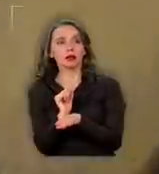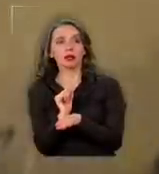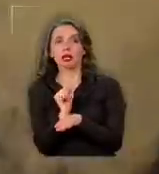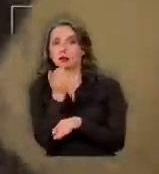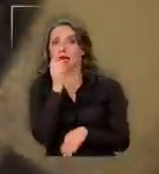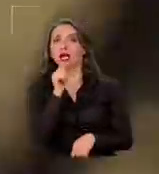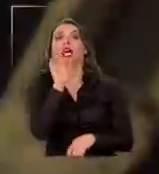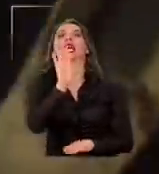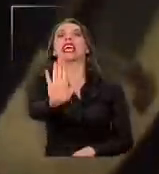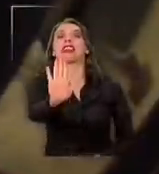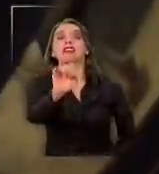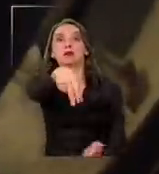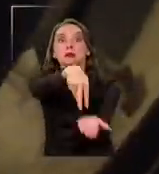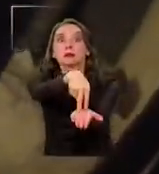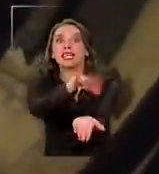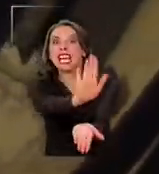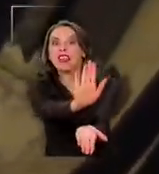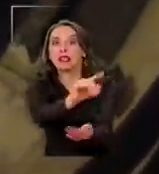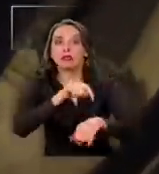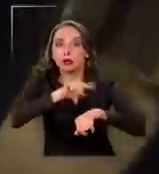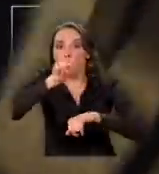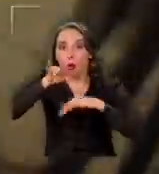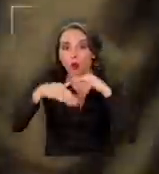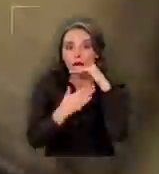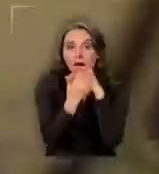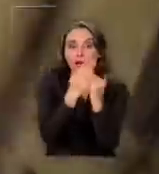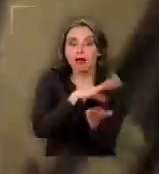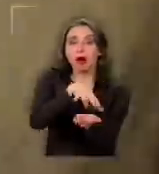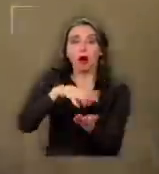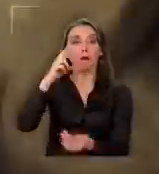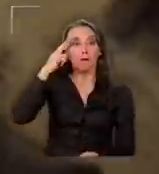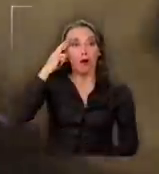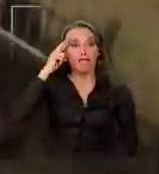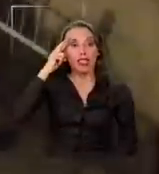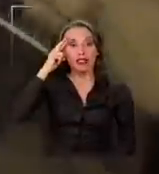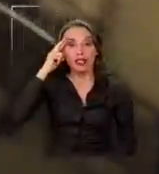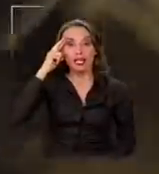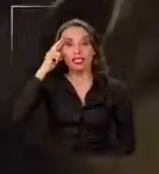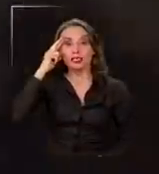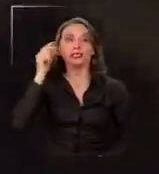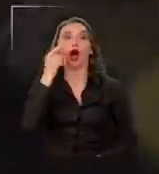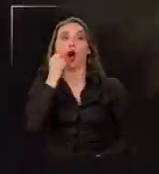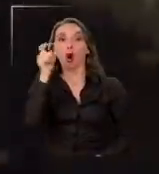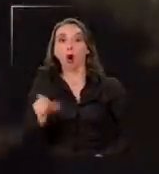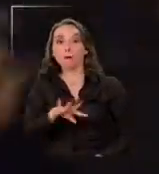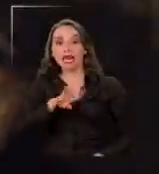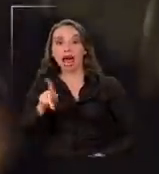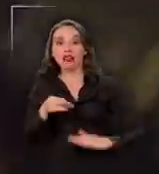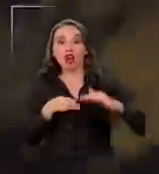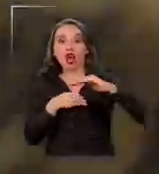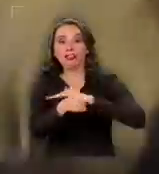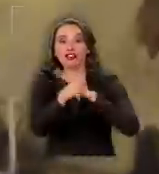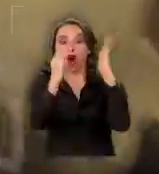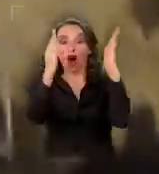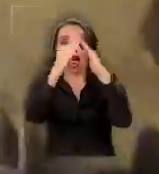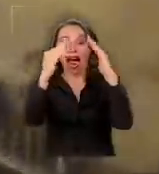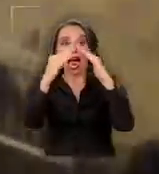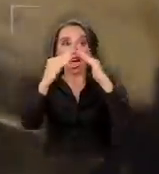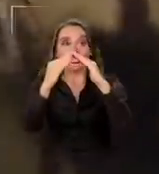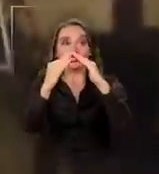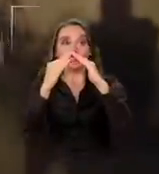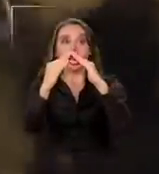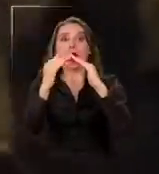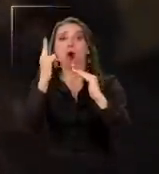Hey, quédate ahí. Una de la madrugada como una de Providencia. Hasta ahí llegó este ladrón. Logró entrar a la casa. Su